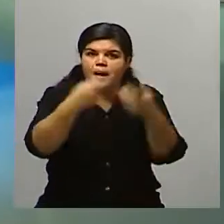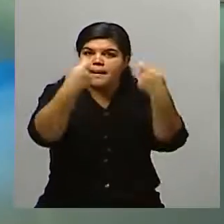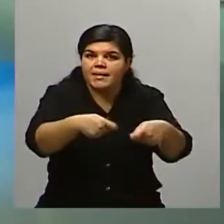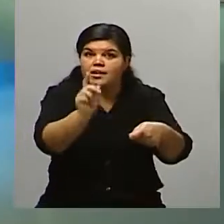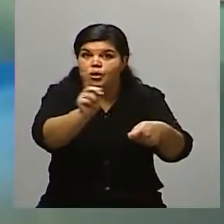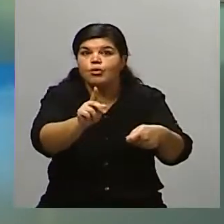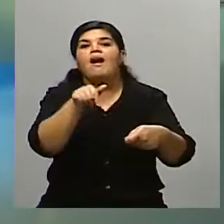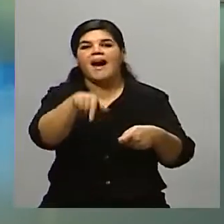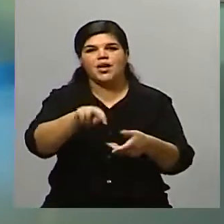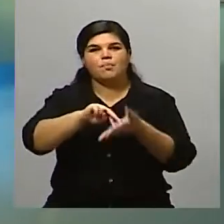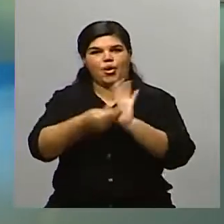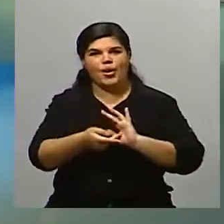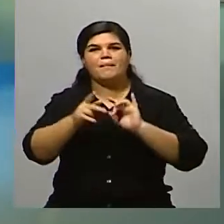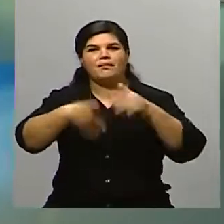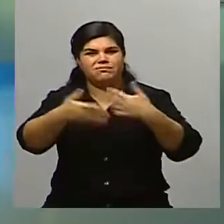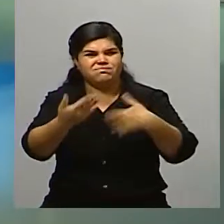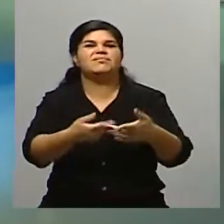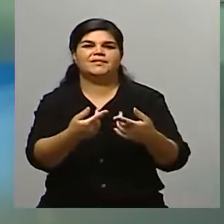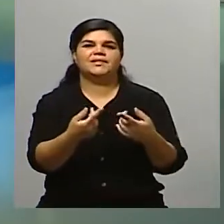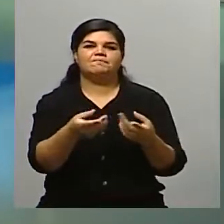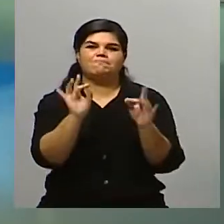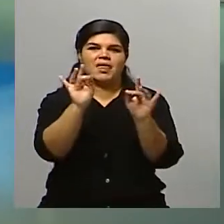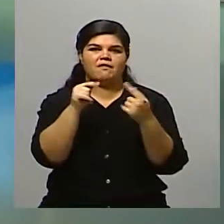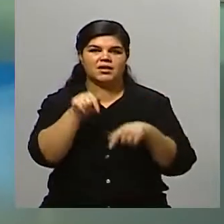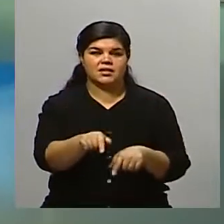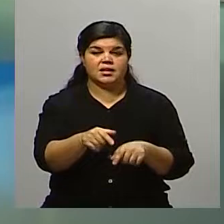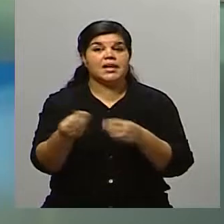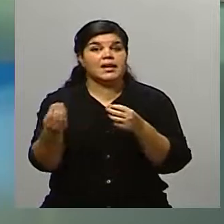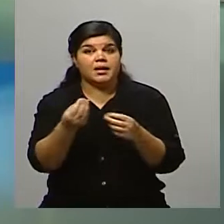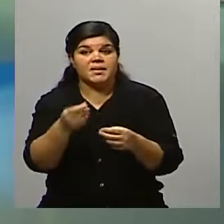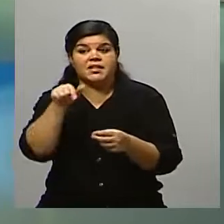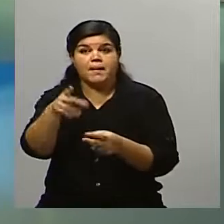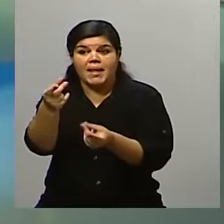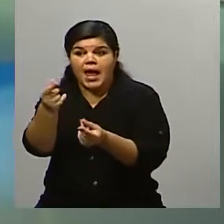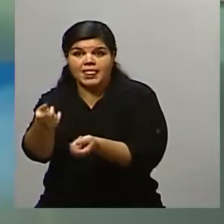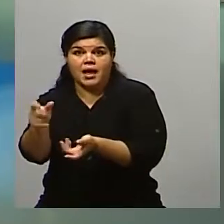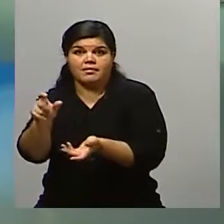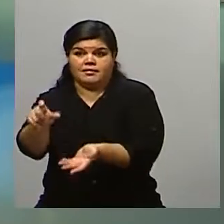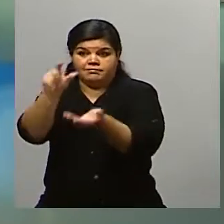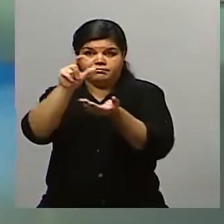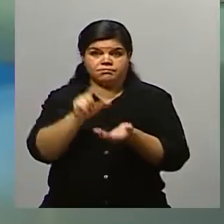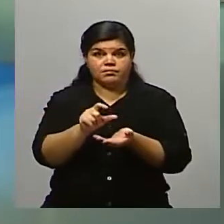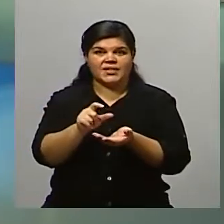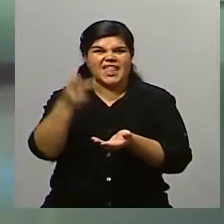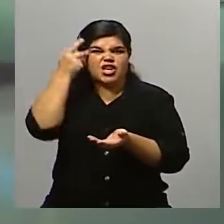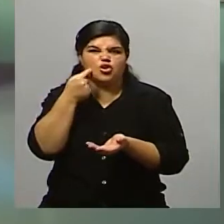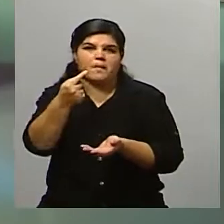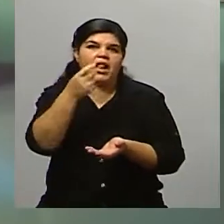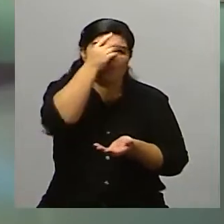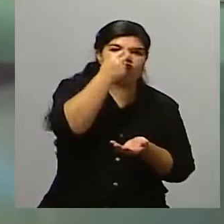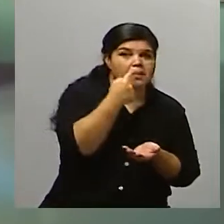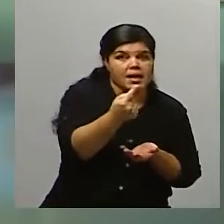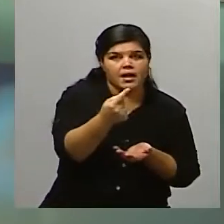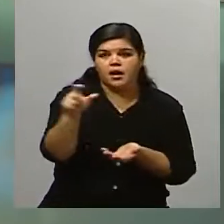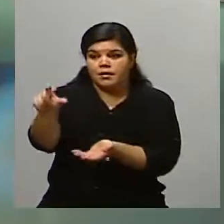también alimenta un círculo virtuoso de la economía porque es dinero que automáticamente va al consumo. Si vende más el almacenero, tal vez puede contratar a una persona. Tal cual.